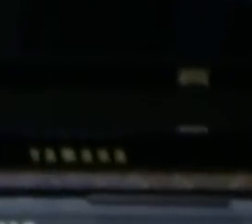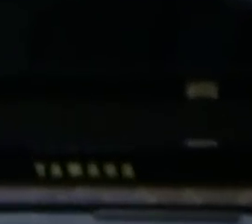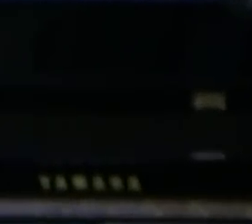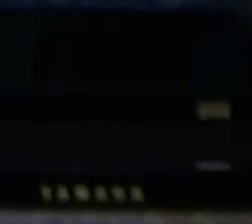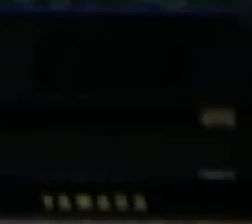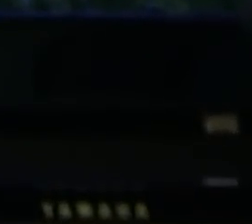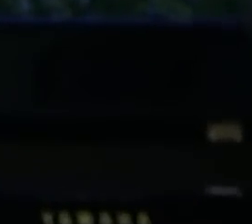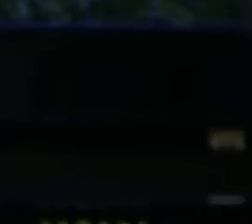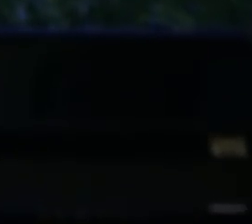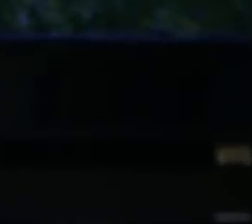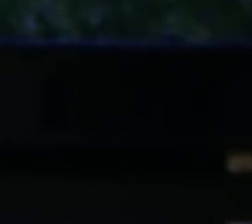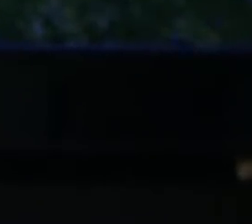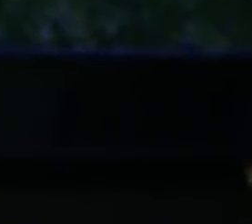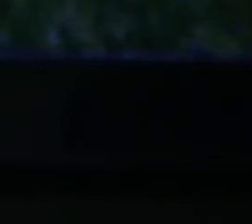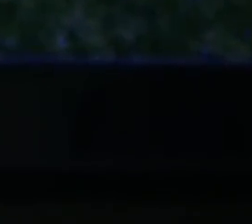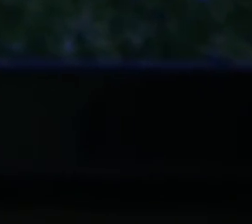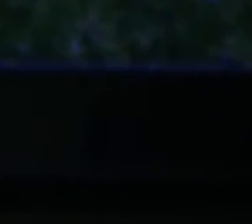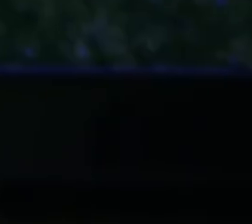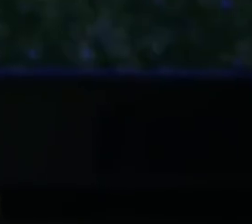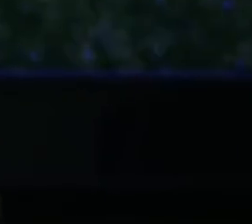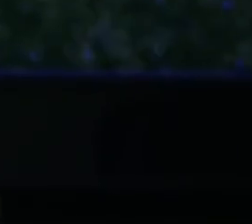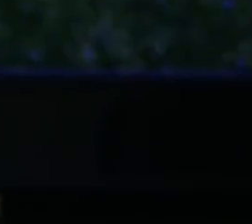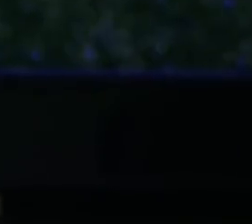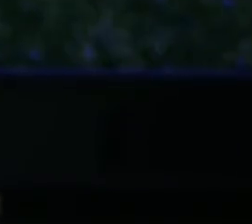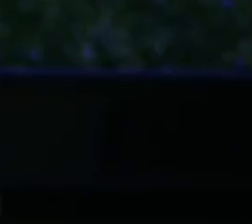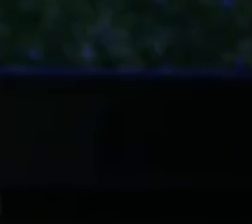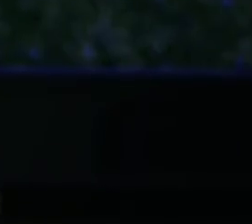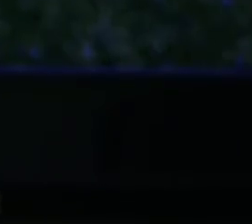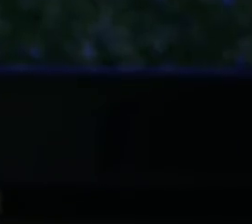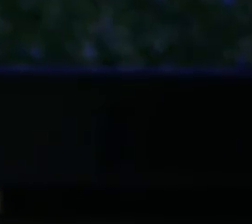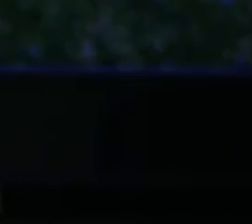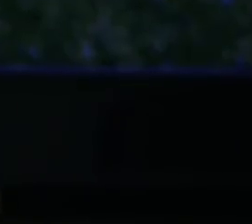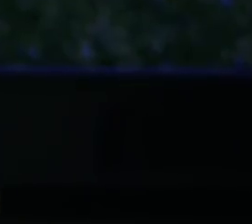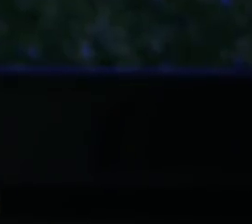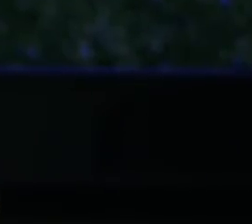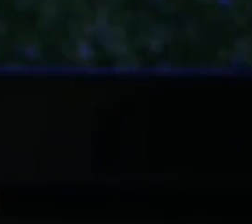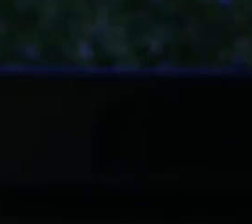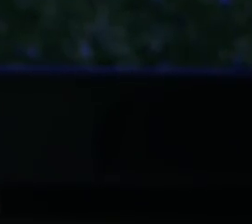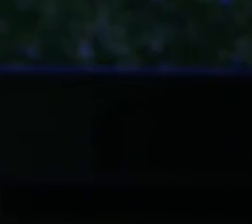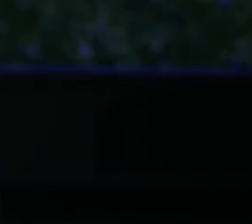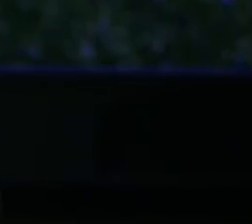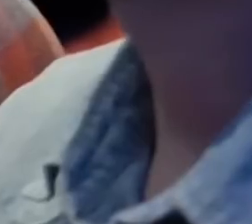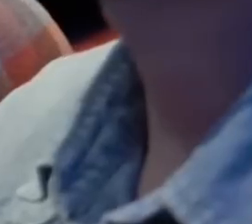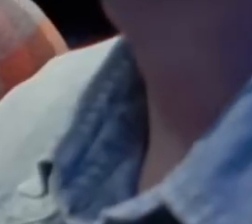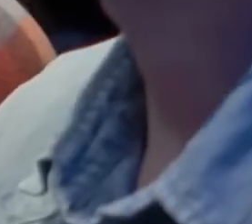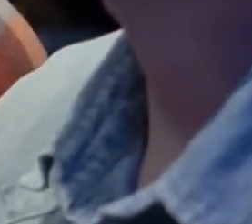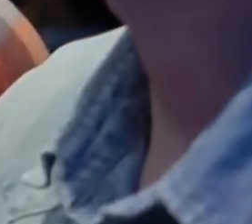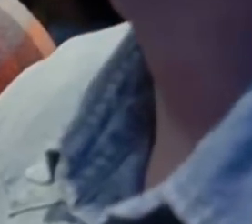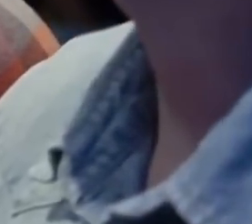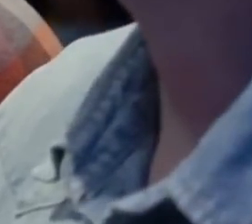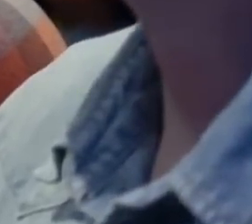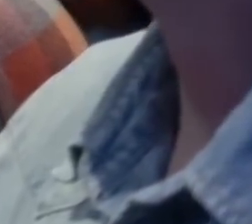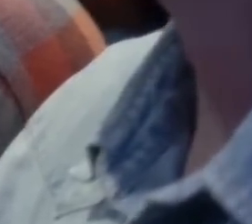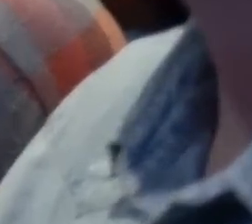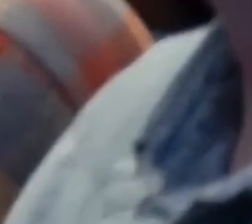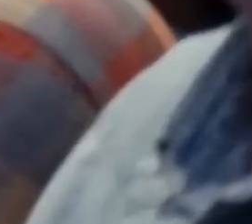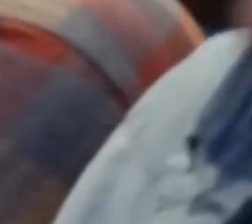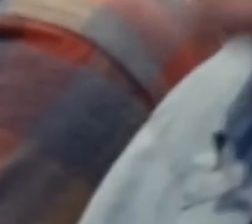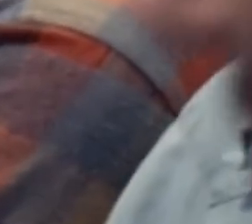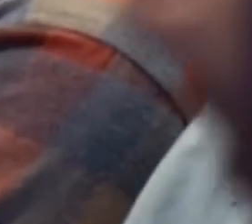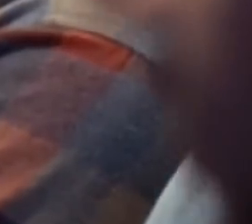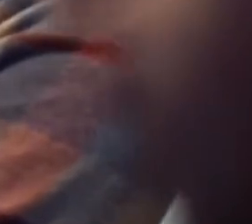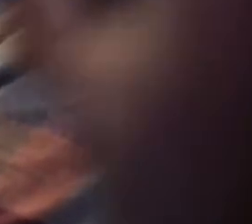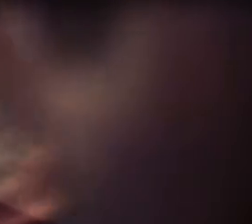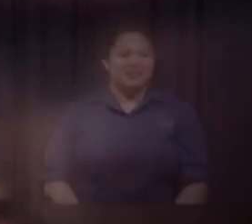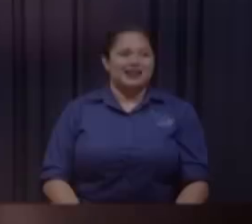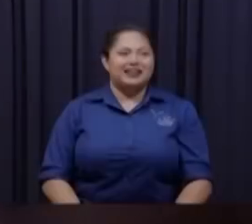bien. Dígale al que tiene la par, hermano, si se está portando mal, pórtese bien. Dígale, ¿ves? No le vaya a decir, si se está portando mal, invite. No, no, no.